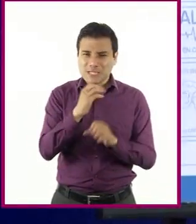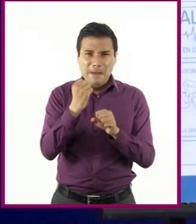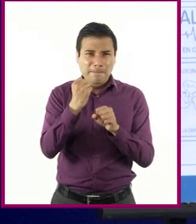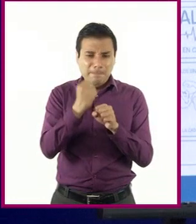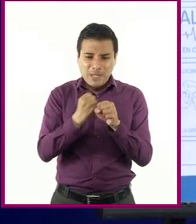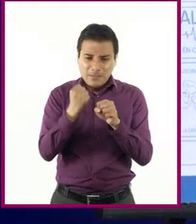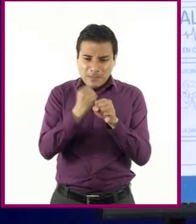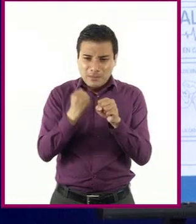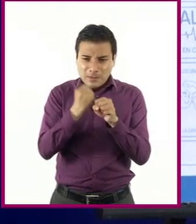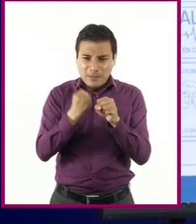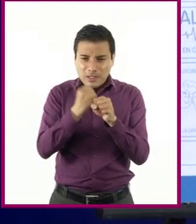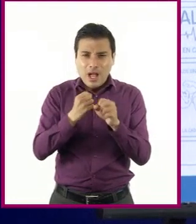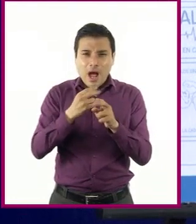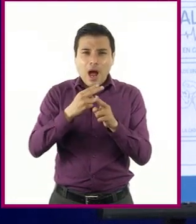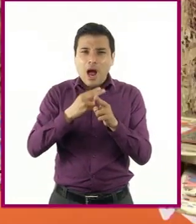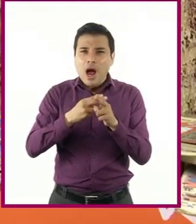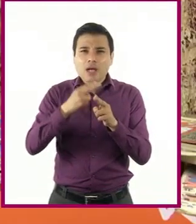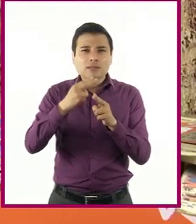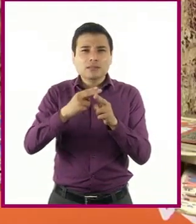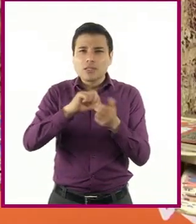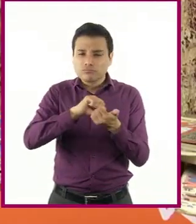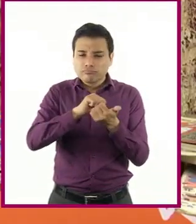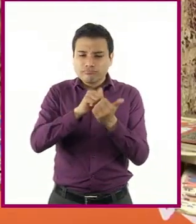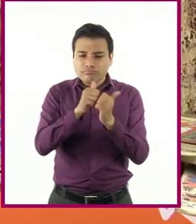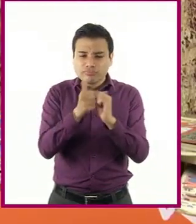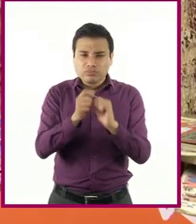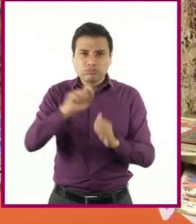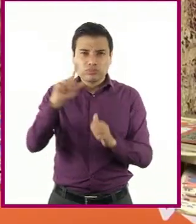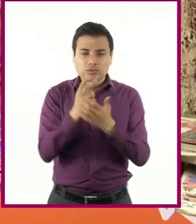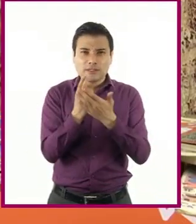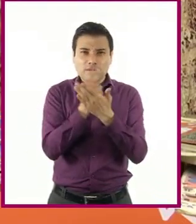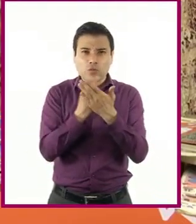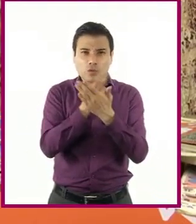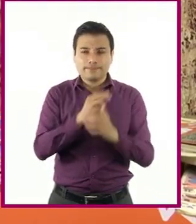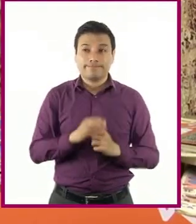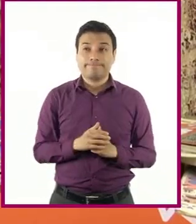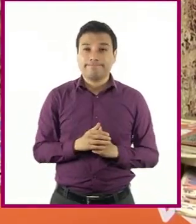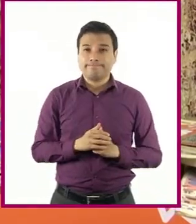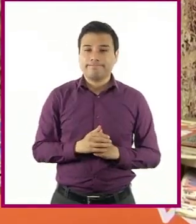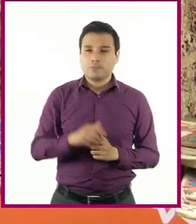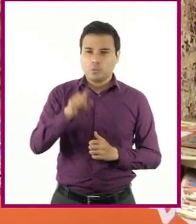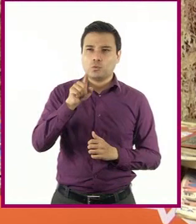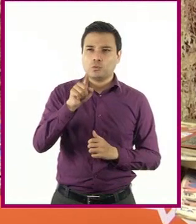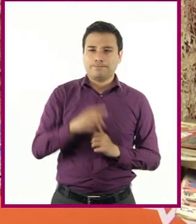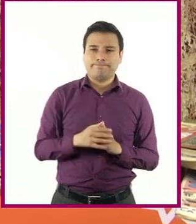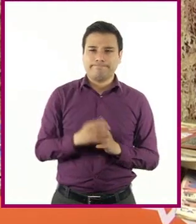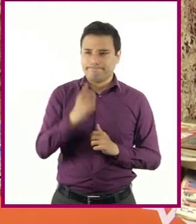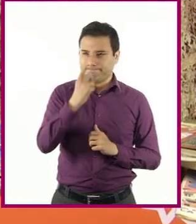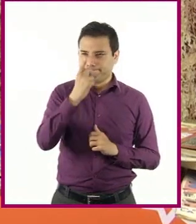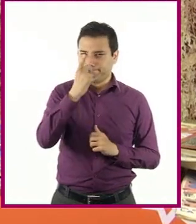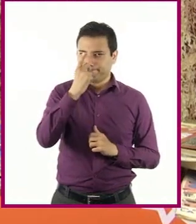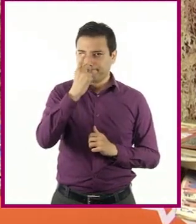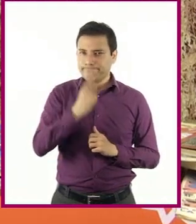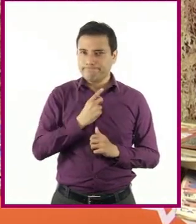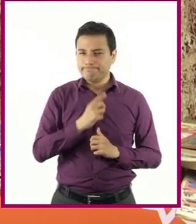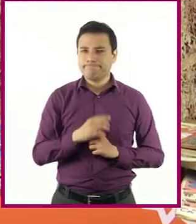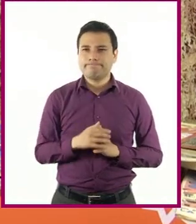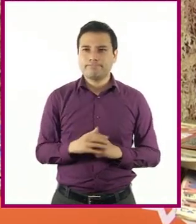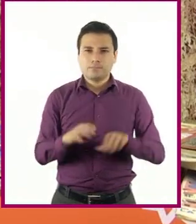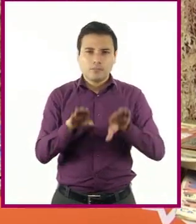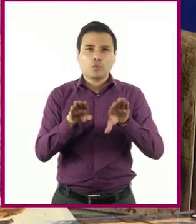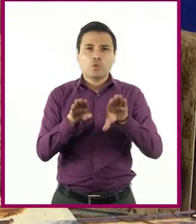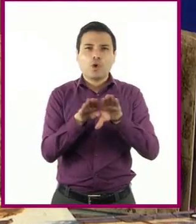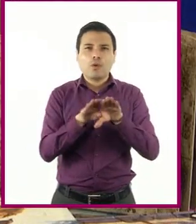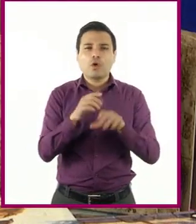hasta convertirse en grandes dibujantes. Y con tu experiencia, ¿qué nos puedes decir acerca de cómo crear un